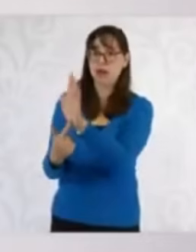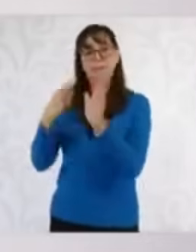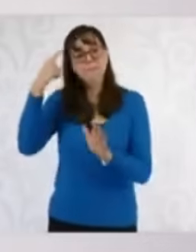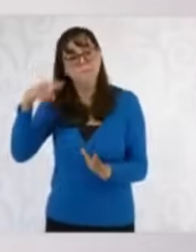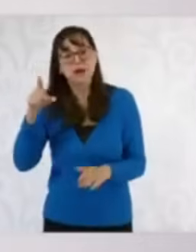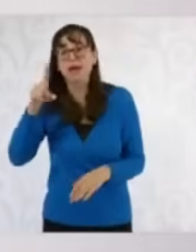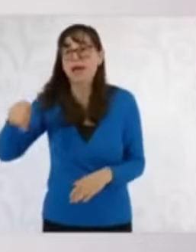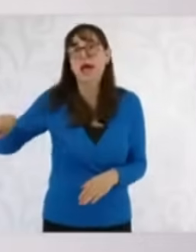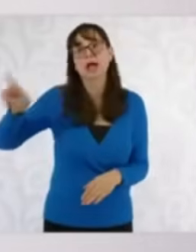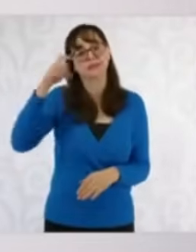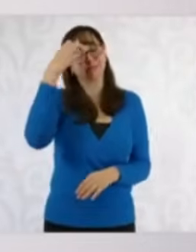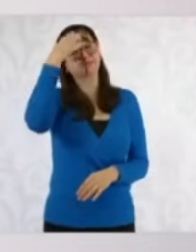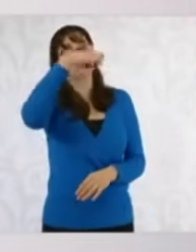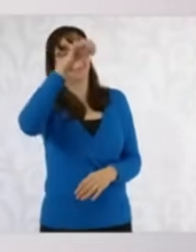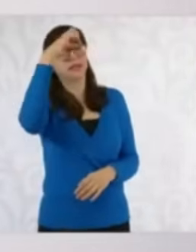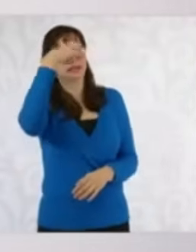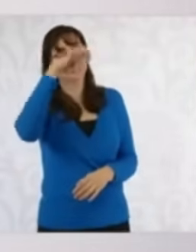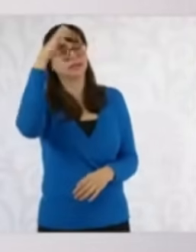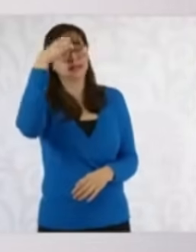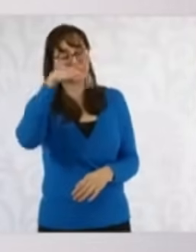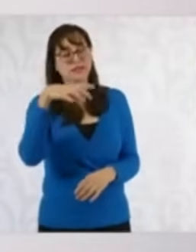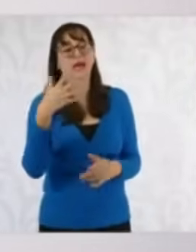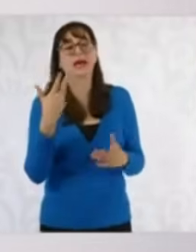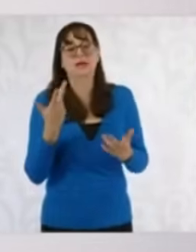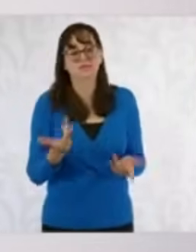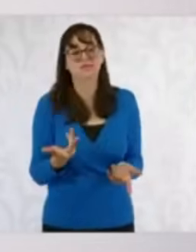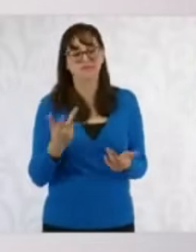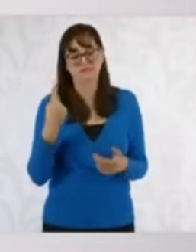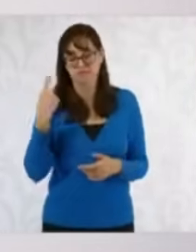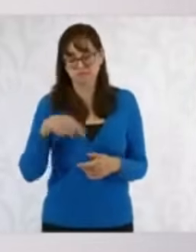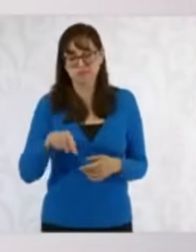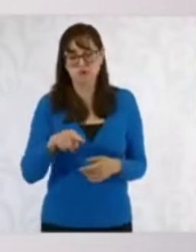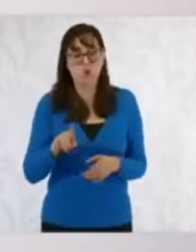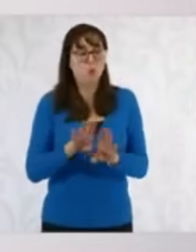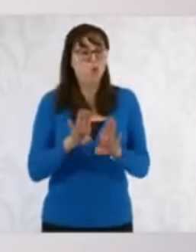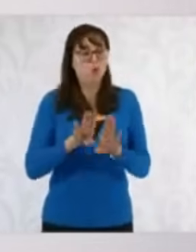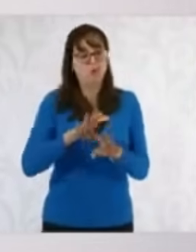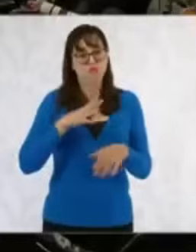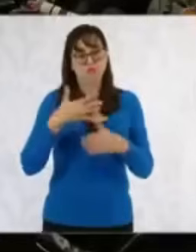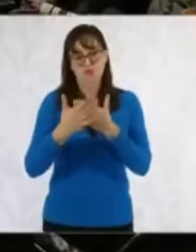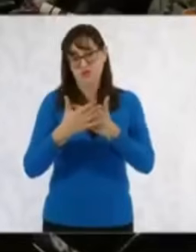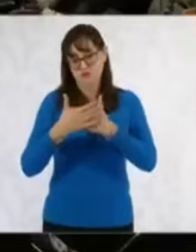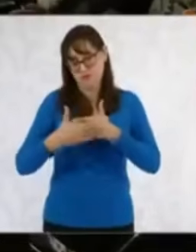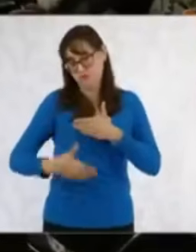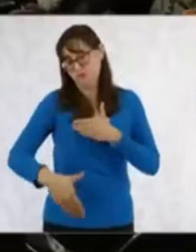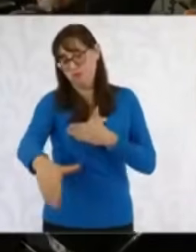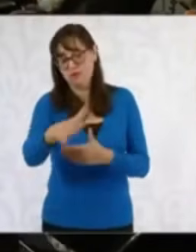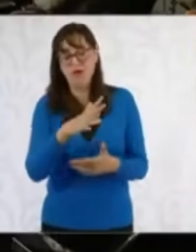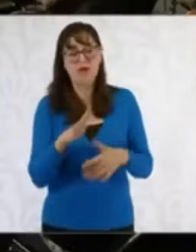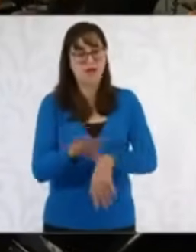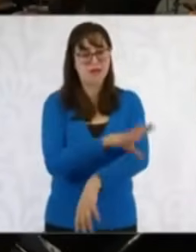nuestras experiencias en términos de nuestras proyecciones para la transición energética. Muchísimas gracias.